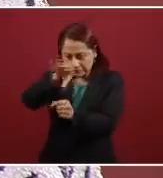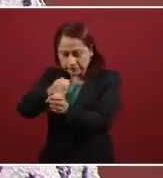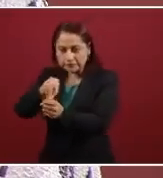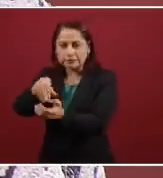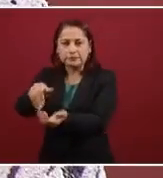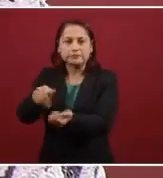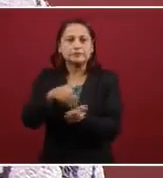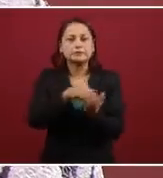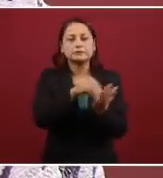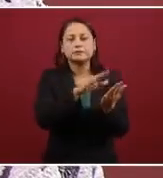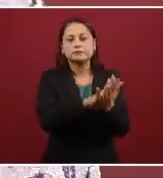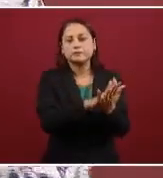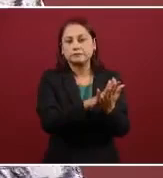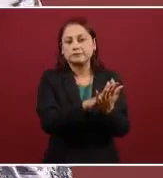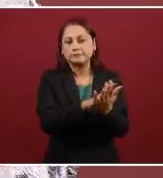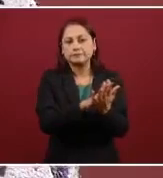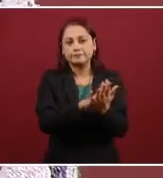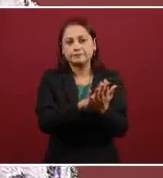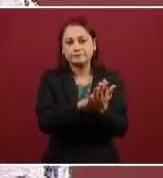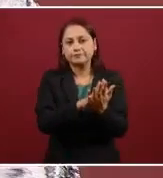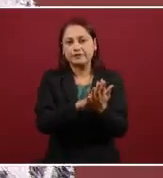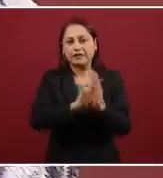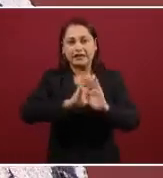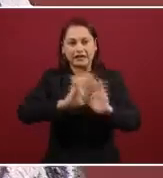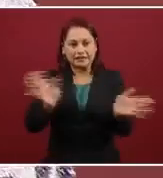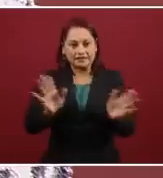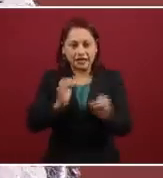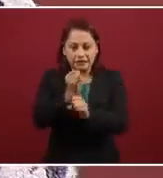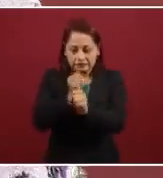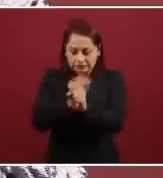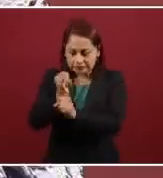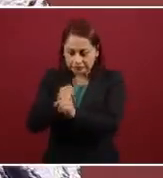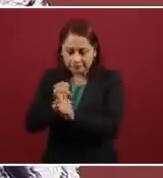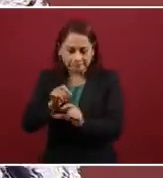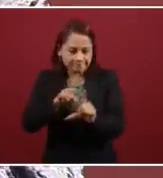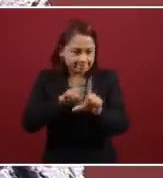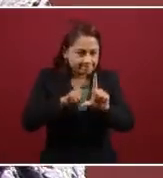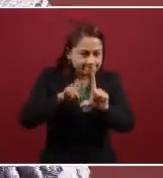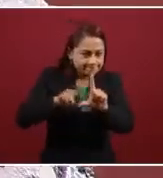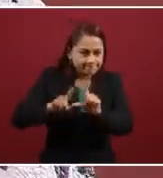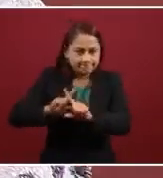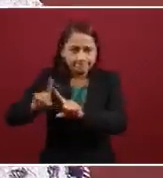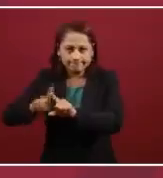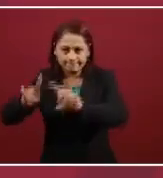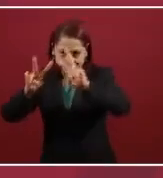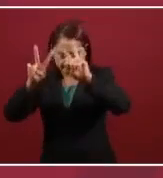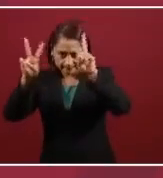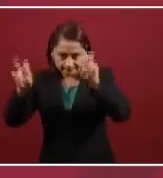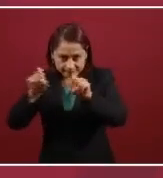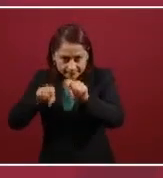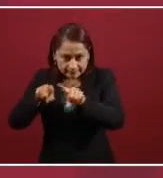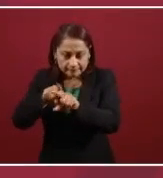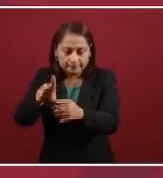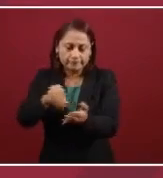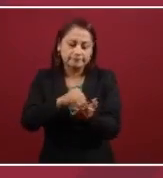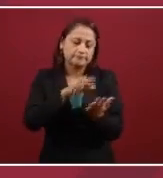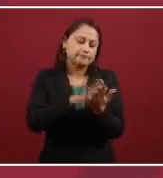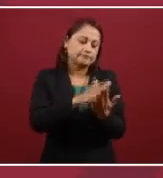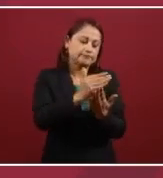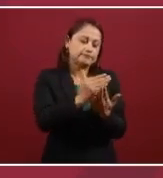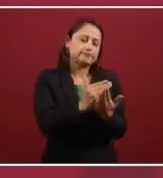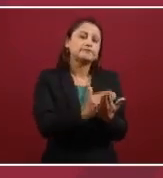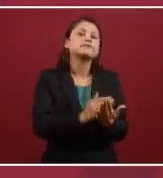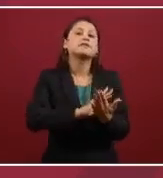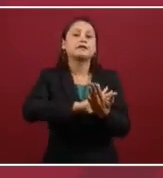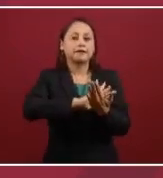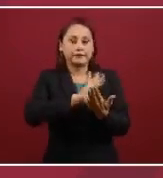dirían los economistas, toda la estadística descriptiva del tema. Entonces, estamos ahí y ya muy pronto vamos